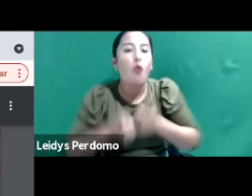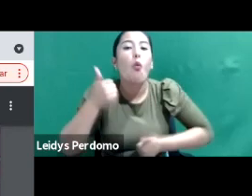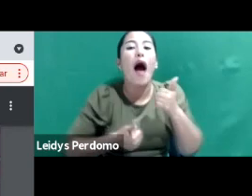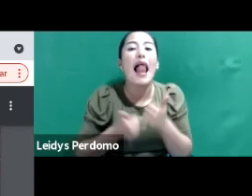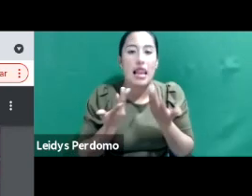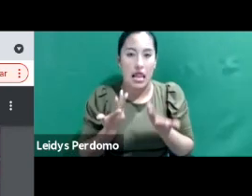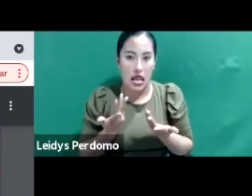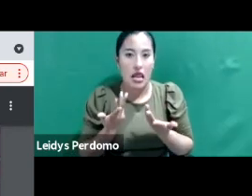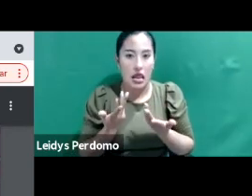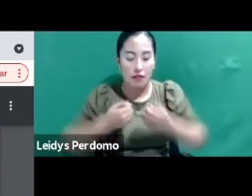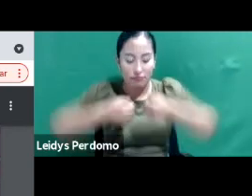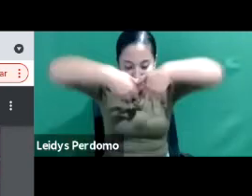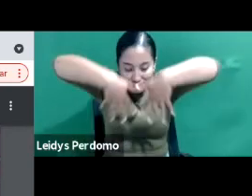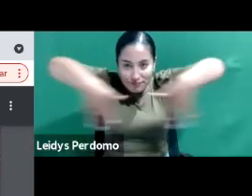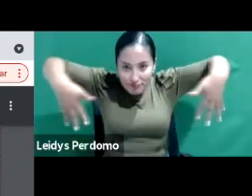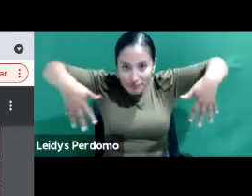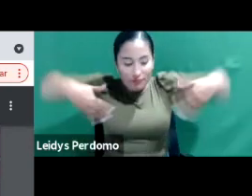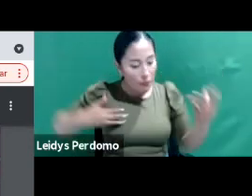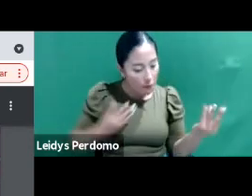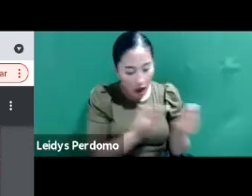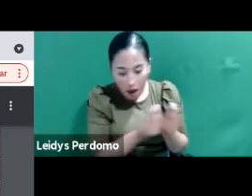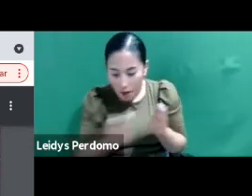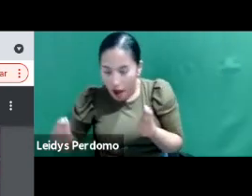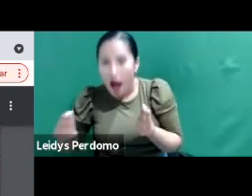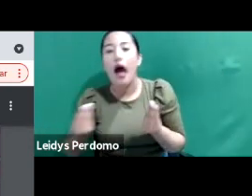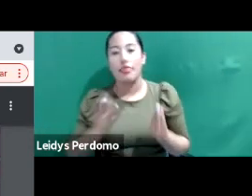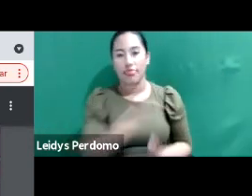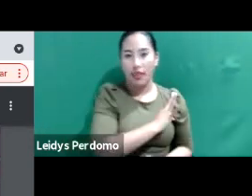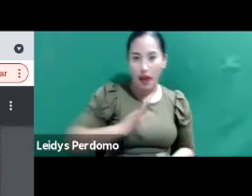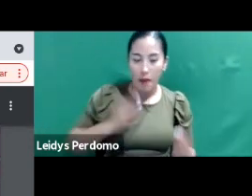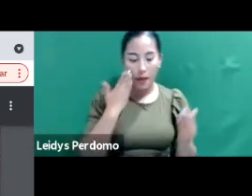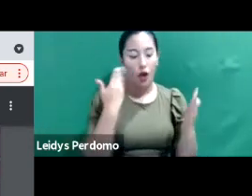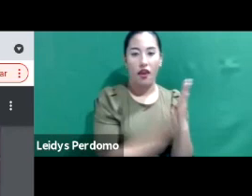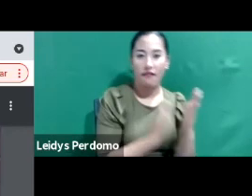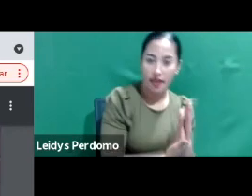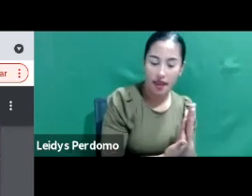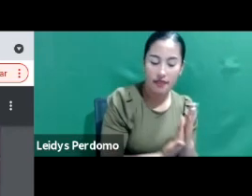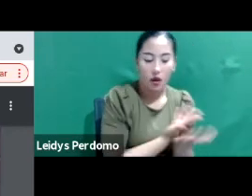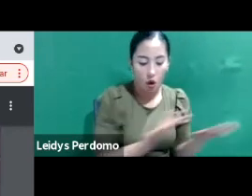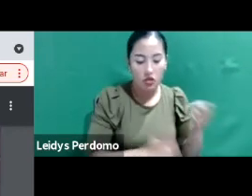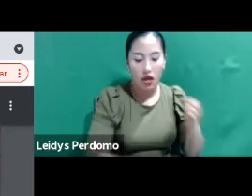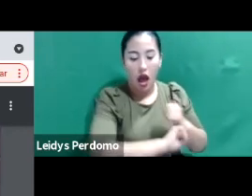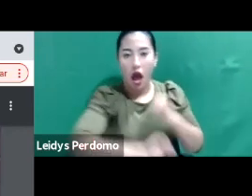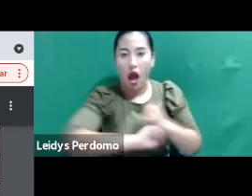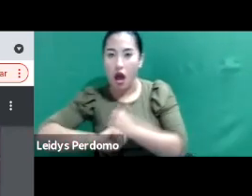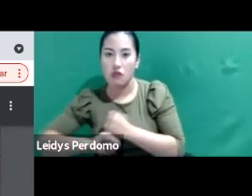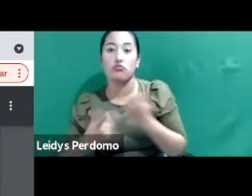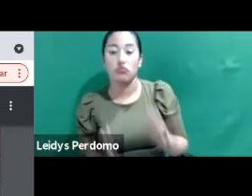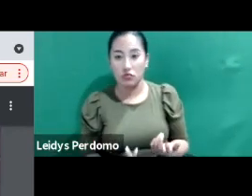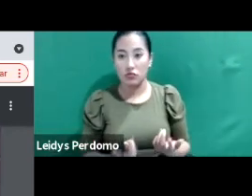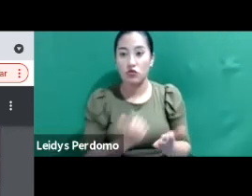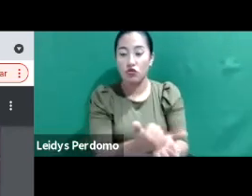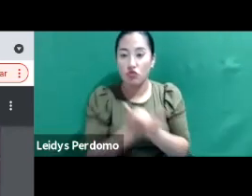que esta sombrilla que les hablé al inicio de terapias basadas en evidencia, pues precisamente es eso. Las terapias ya nos dan un